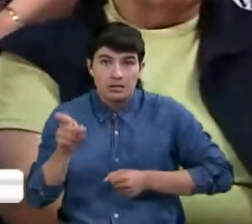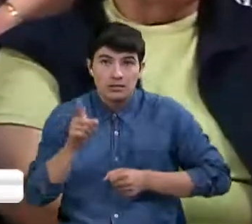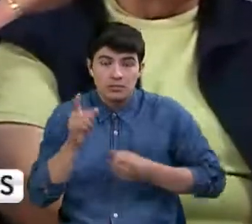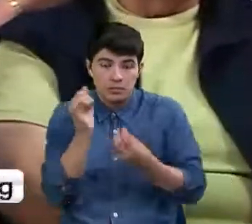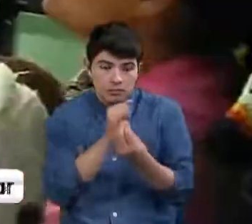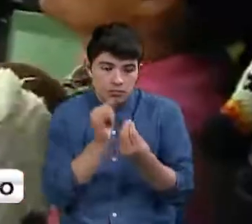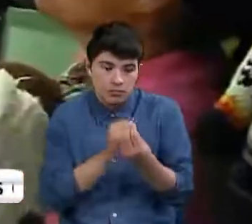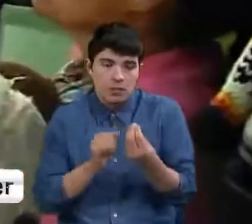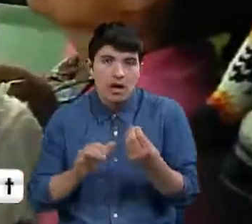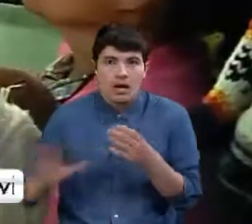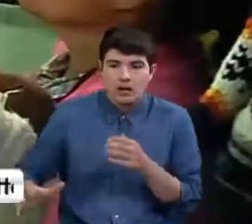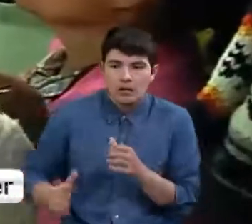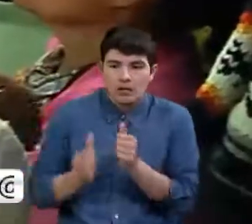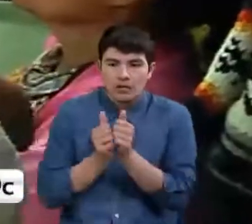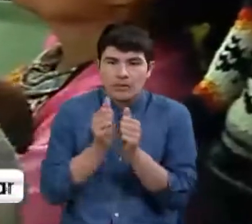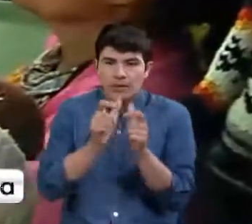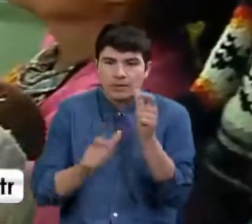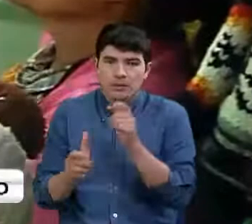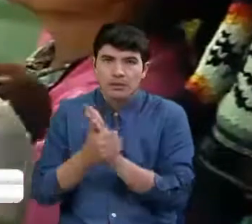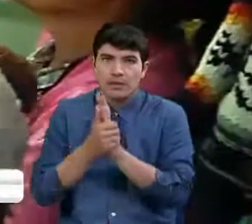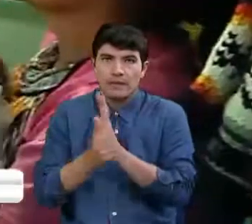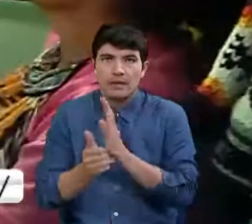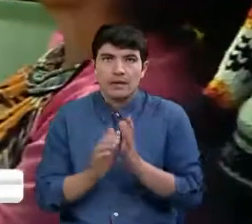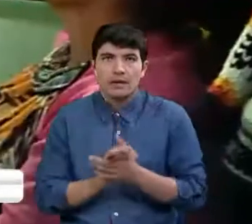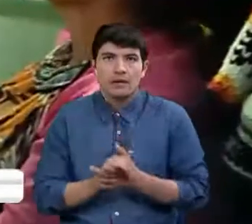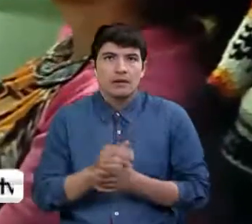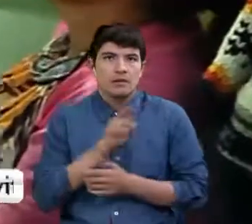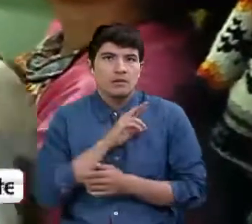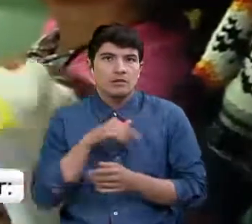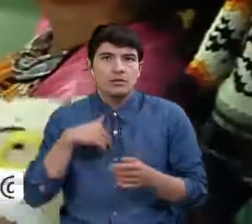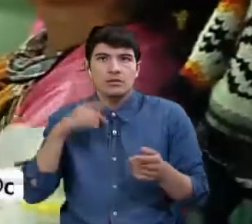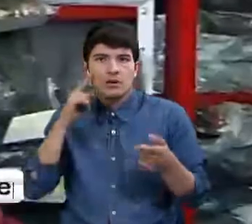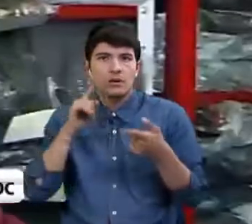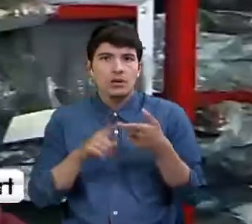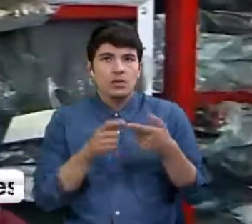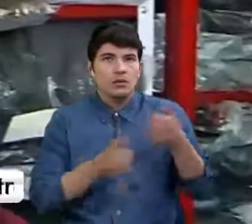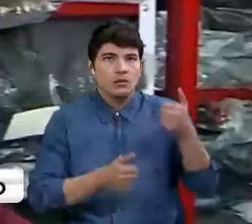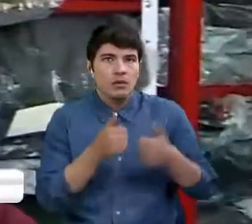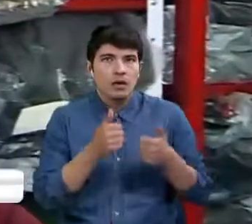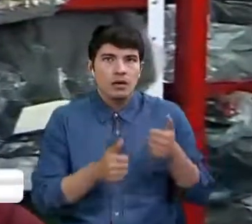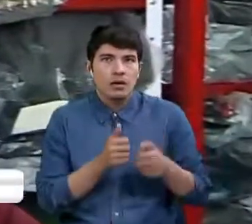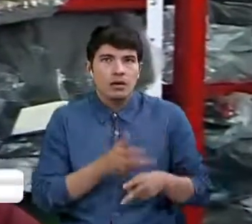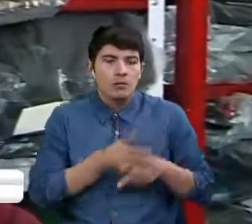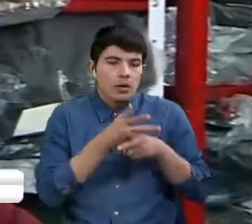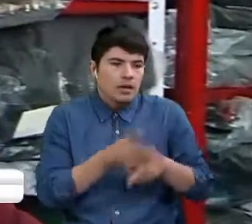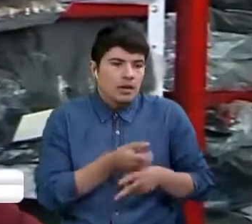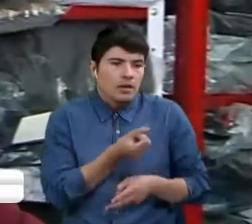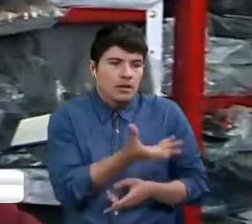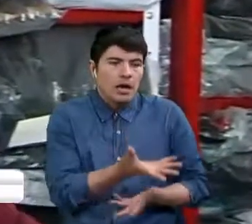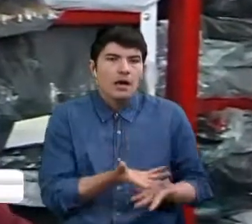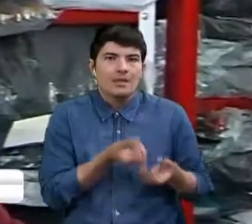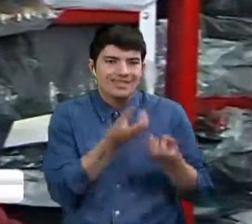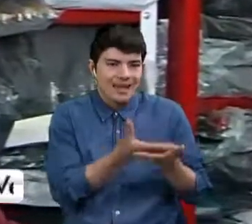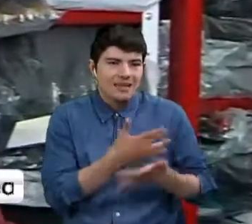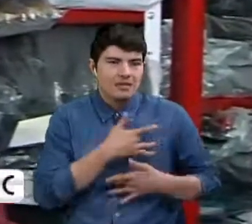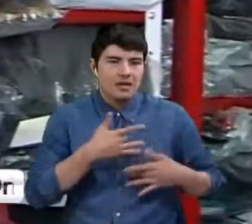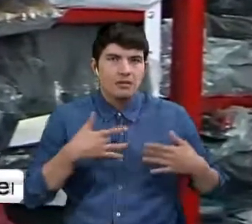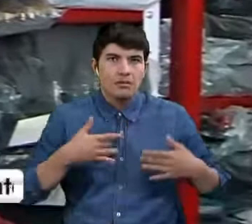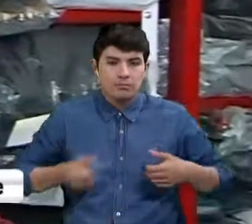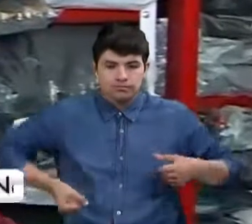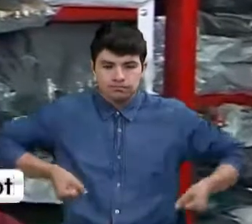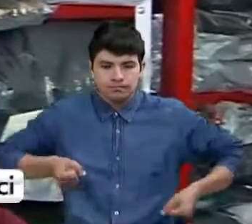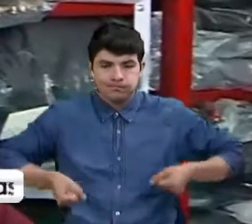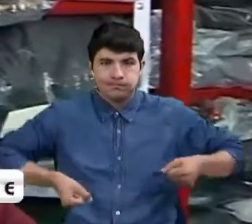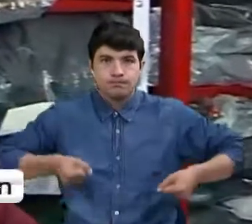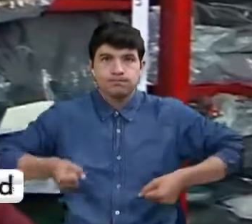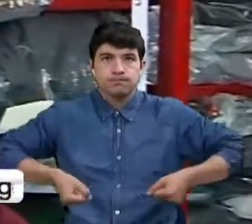con el acompañamiento de expertos. Pero lo que se busca es preservarle la salud a ellos. Sí, la muleta a largo plazo